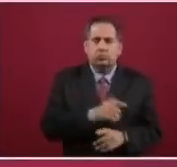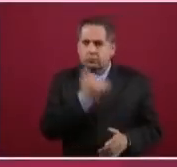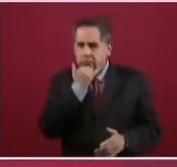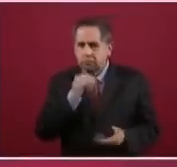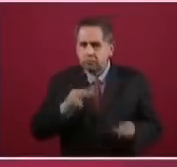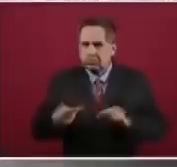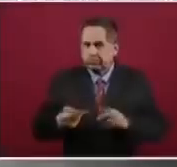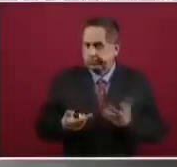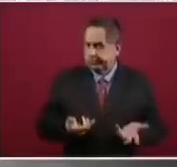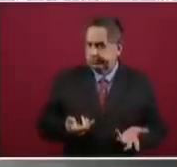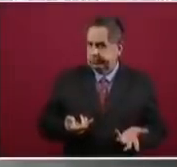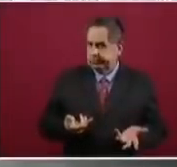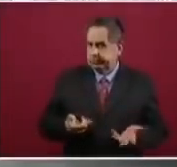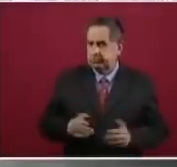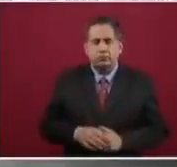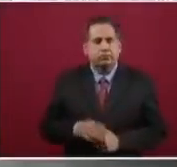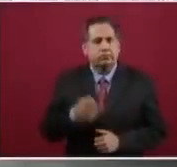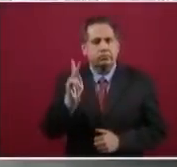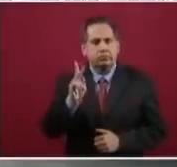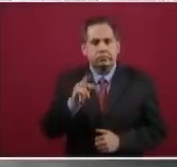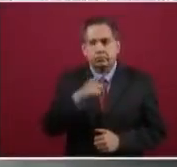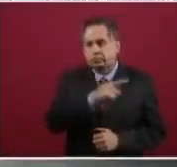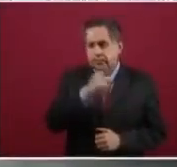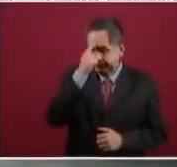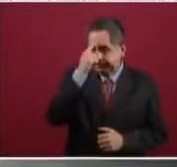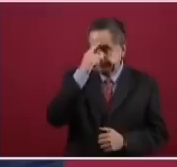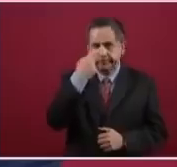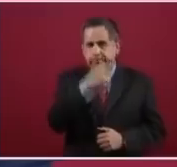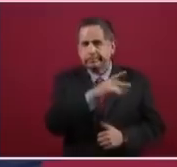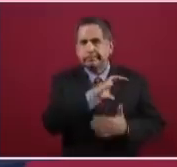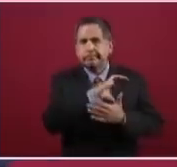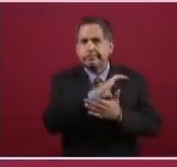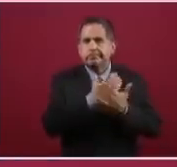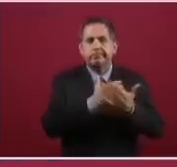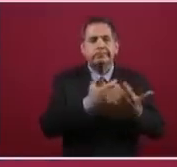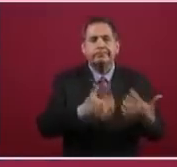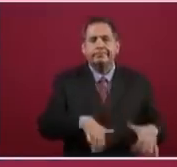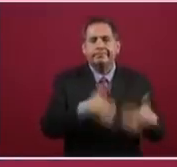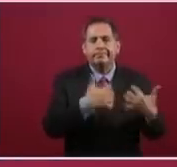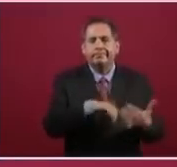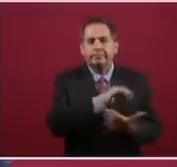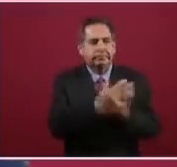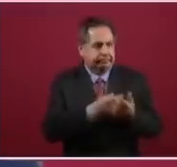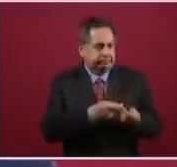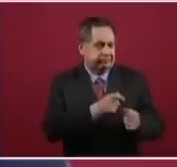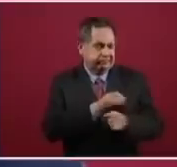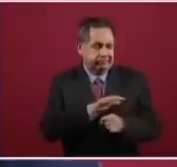pero eran las empresas contratistas